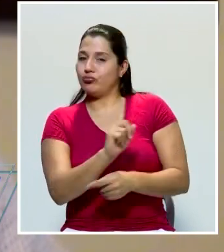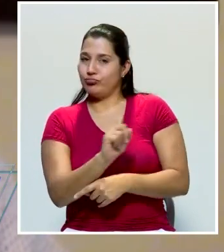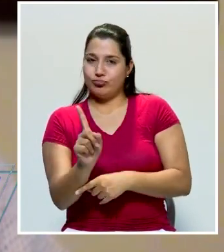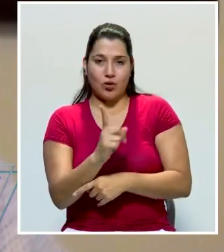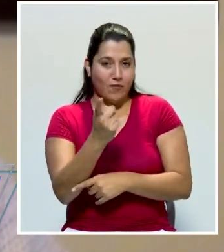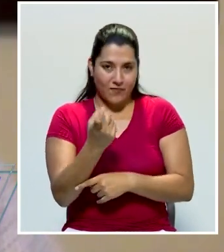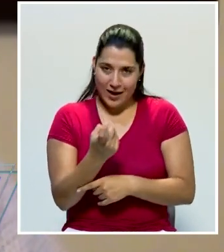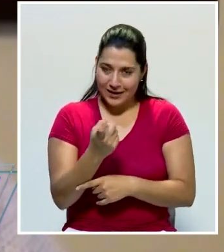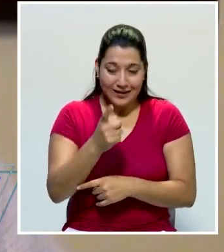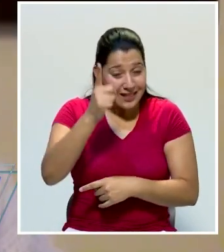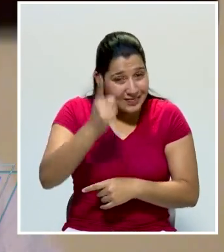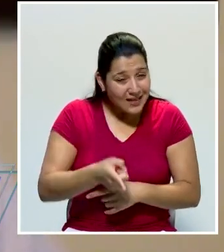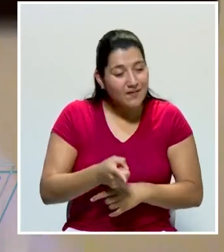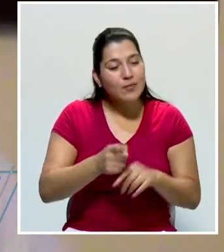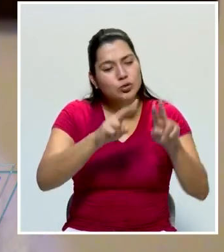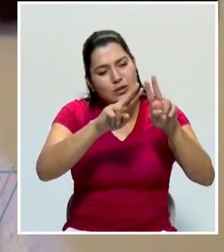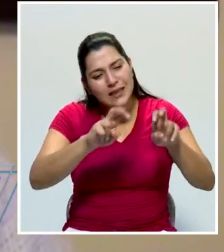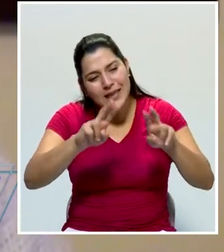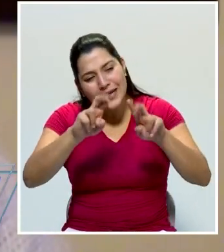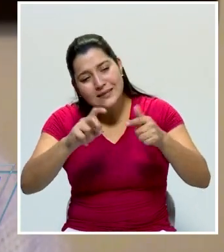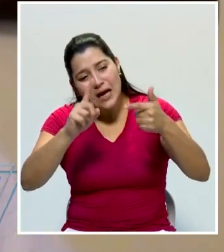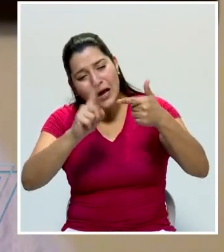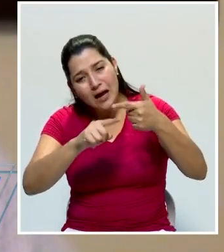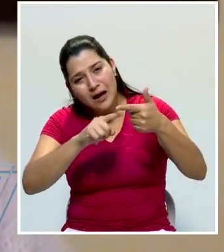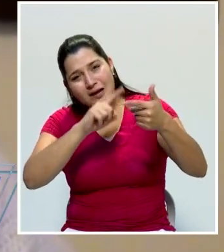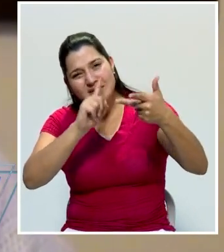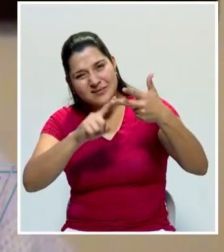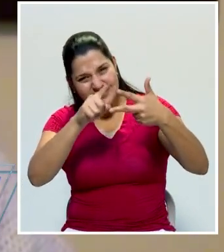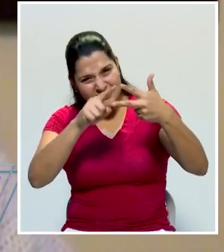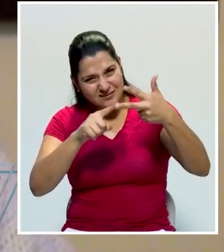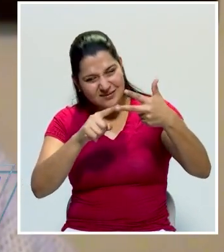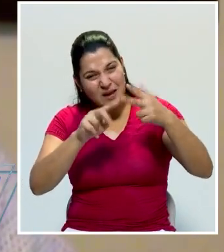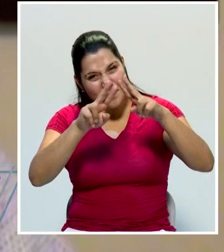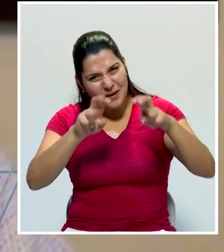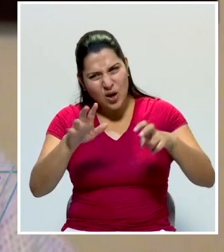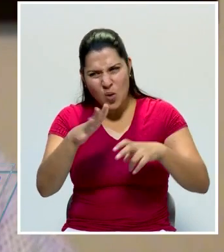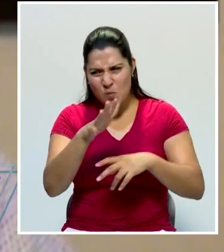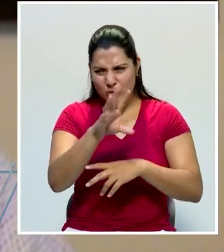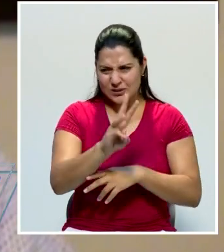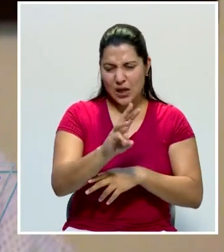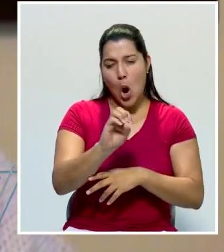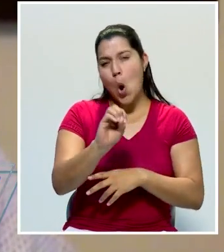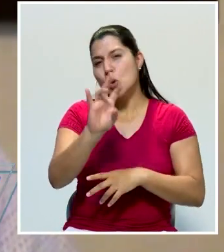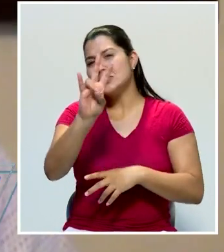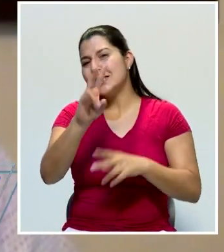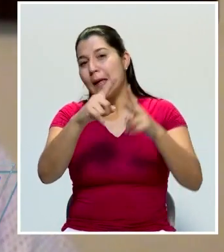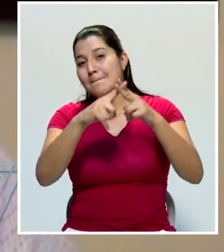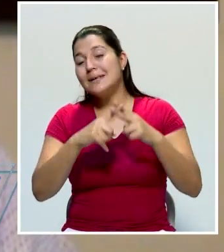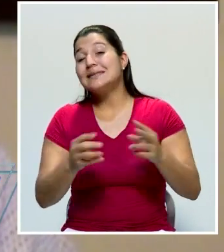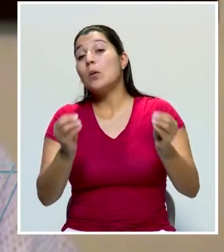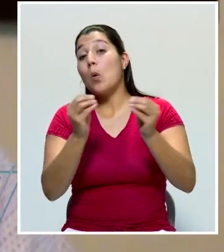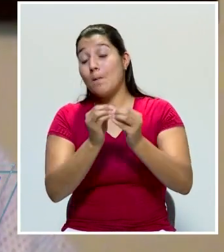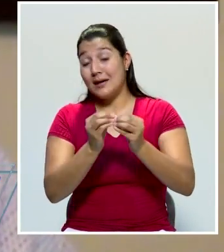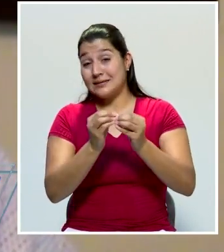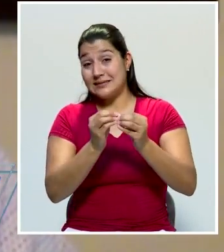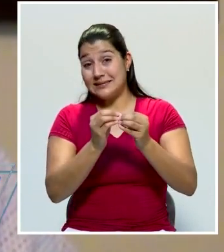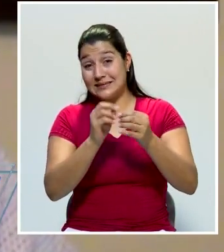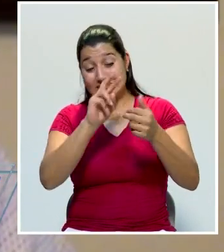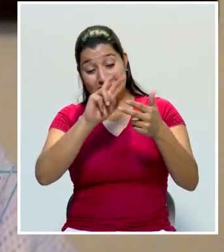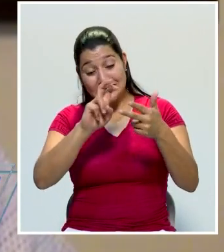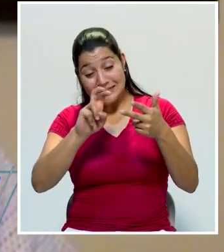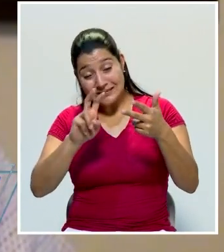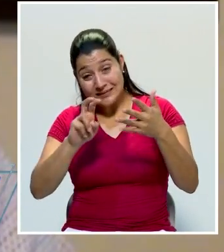que vienen, que nos han anunciado, que son alrededor de 6 o 7 créditos más, para poder